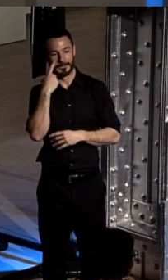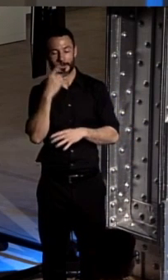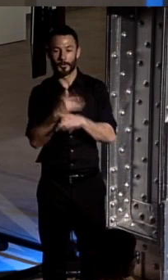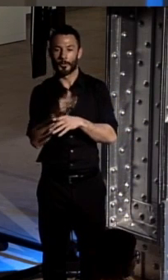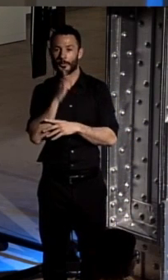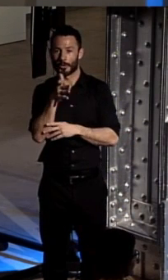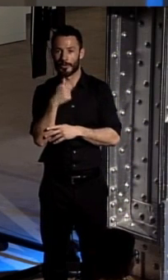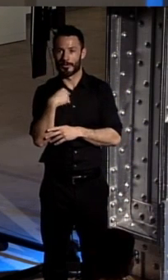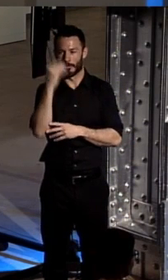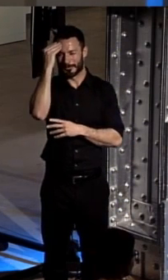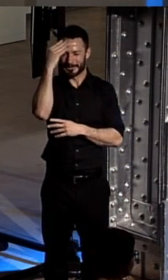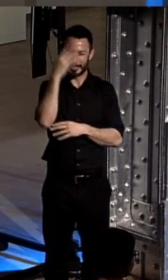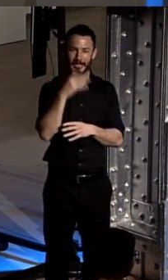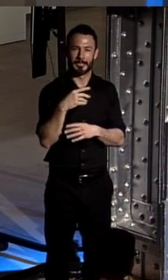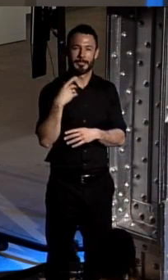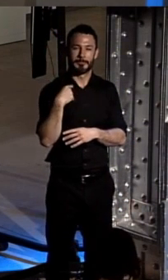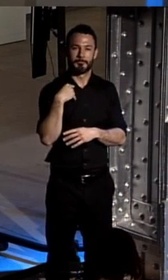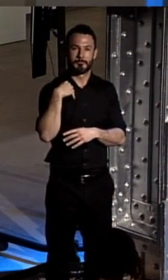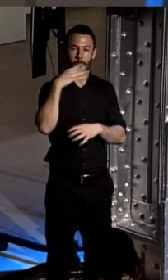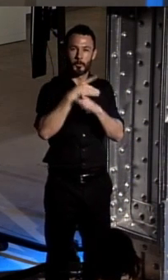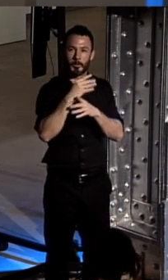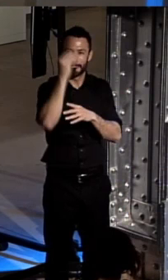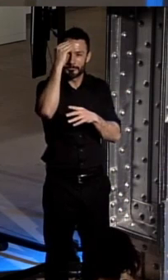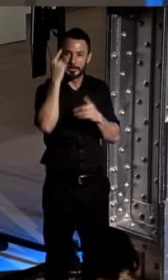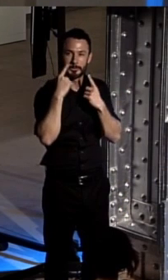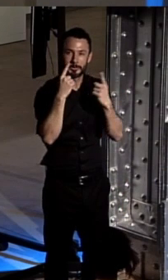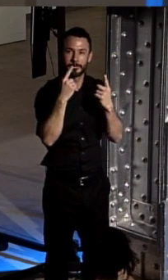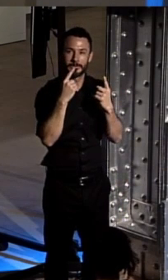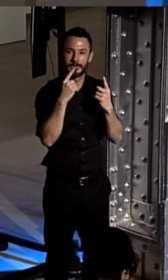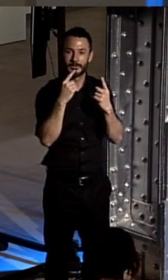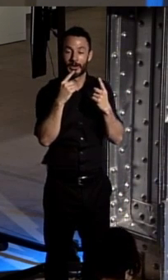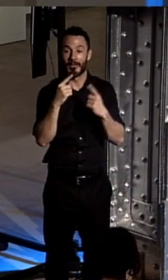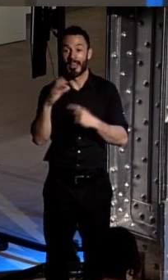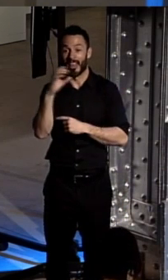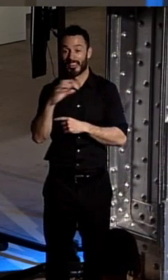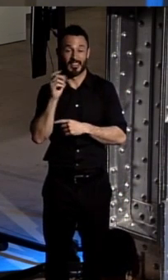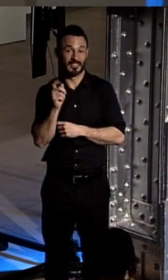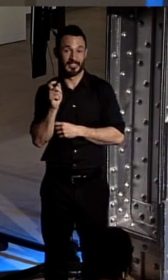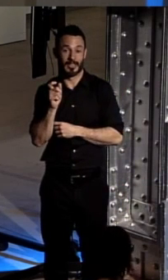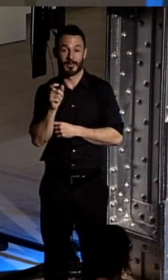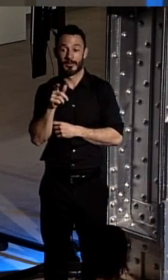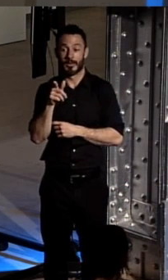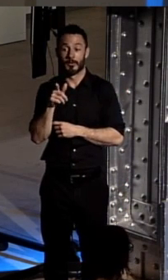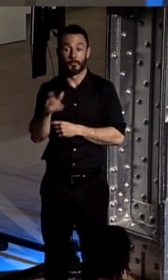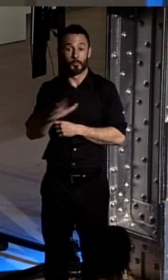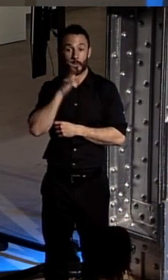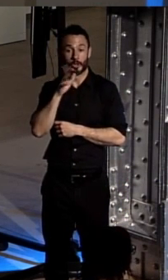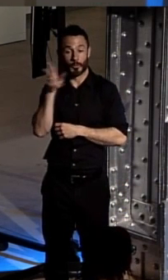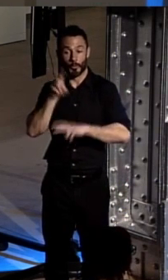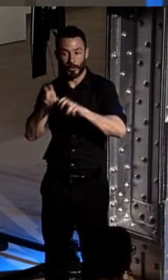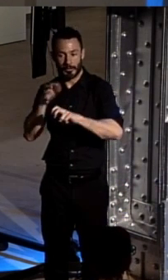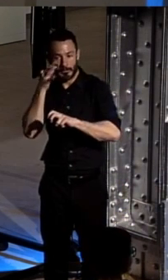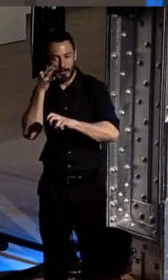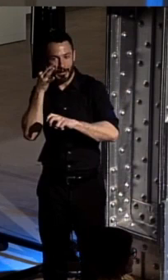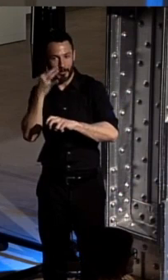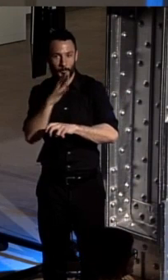juego, porque yo pensé hacer este juego cuando lo pensé por primera vez, pero en ciencia siempre pasa que uno hace algo por una razón y encuentra otras cosas que son todavía mucho